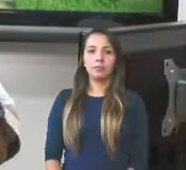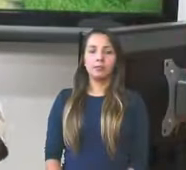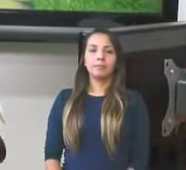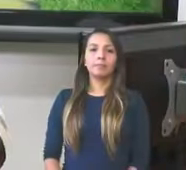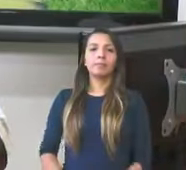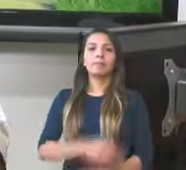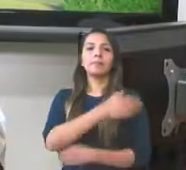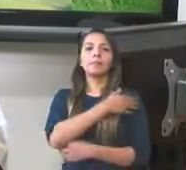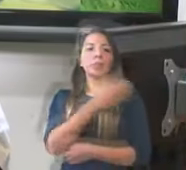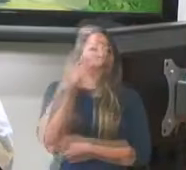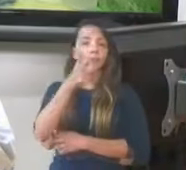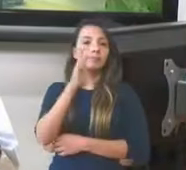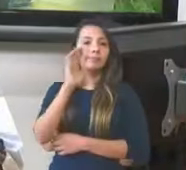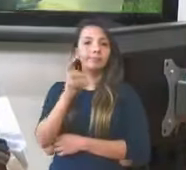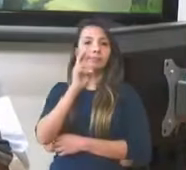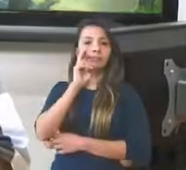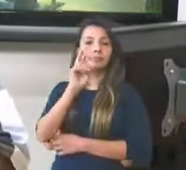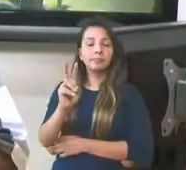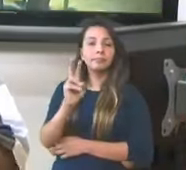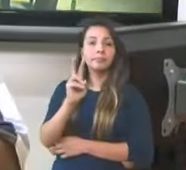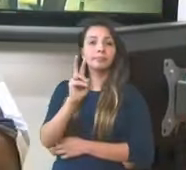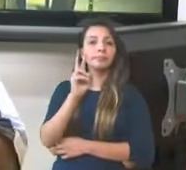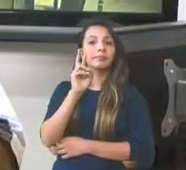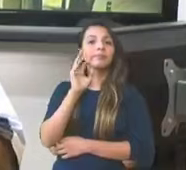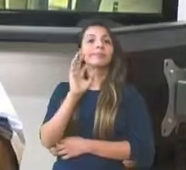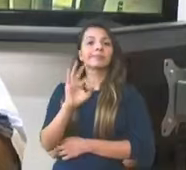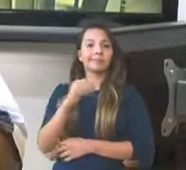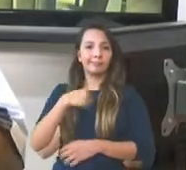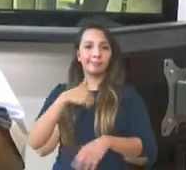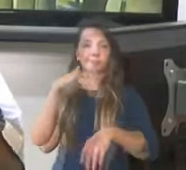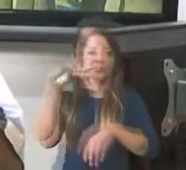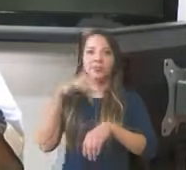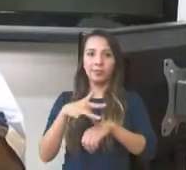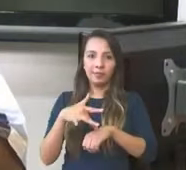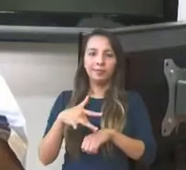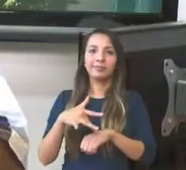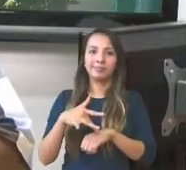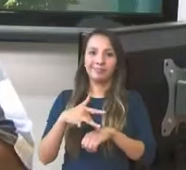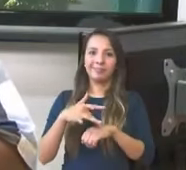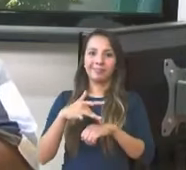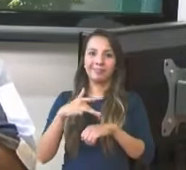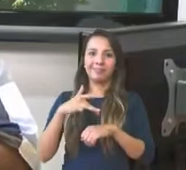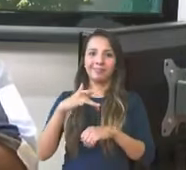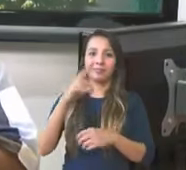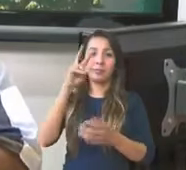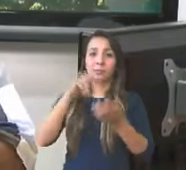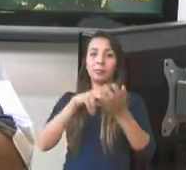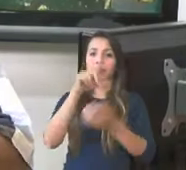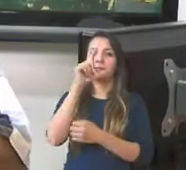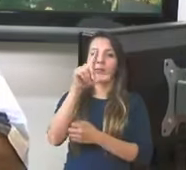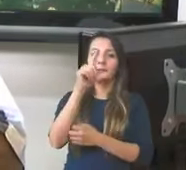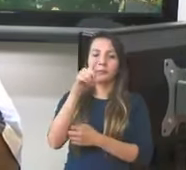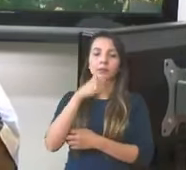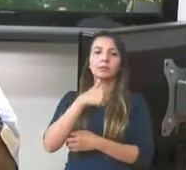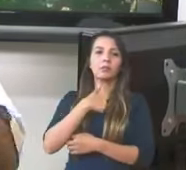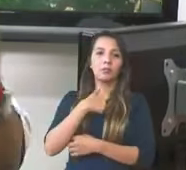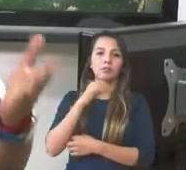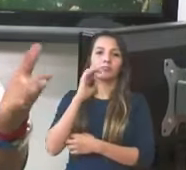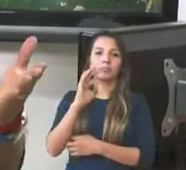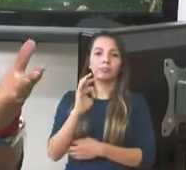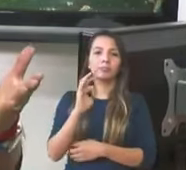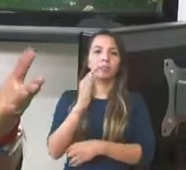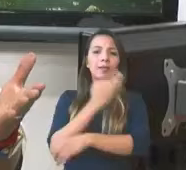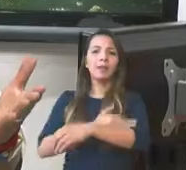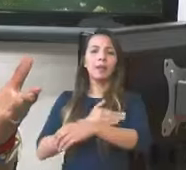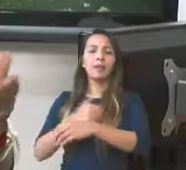Bueno, ahí lo tienen. Y miren, a mí sí me tocó incluso que ya una vez que me tocó en el 2017, yo llegué por la tarde, iba